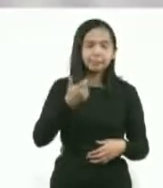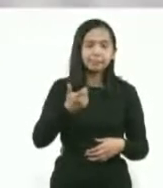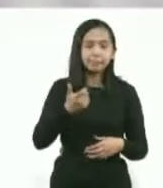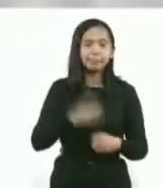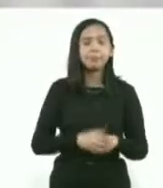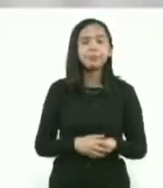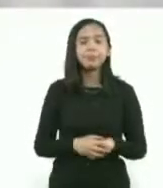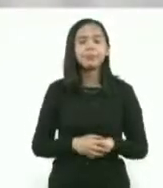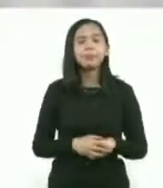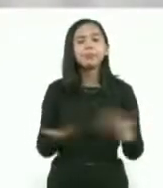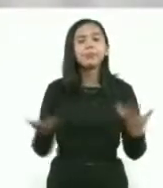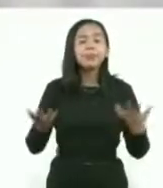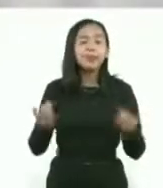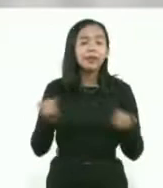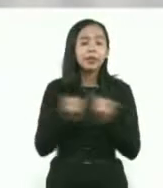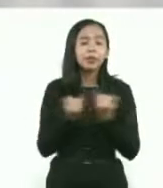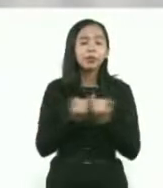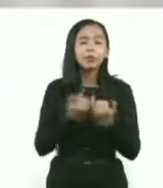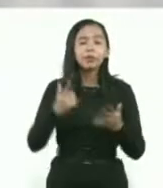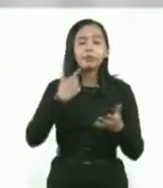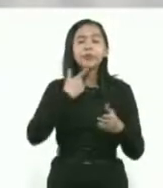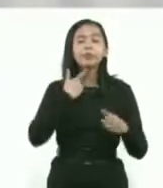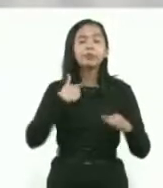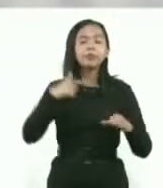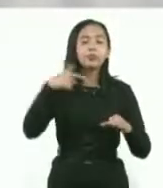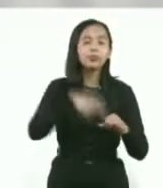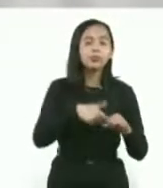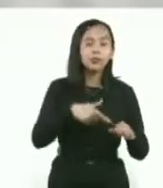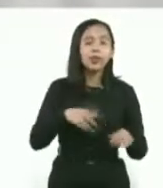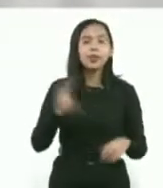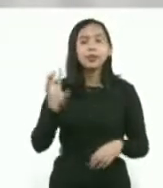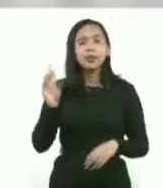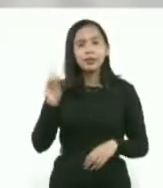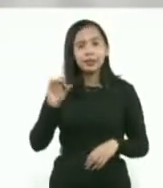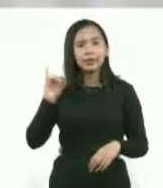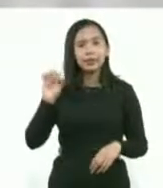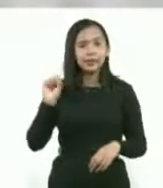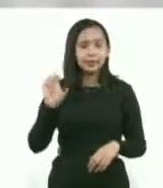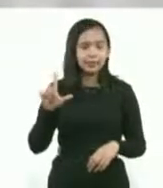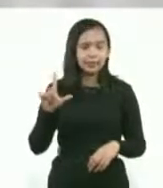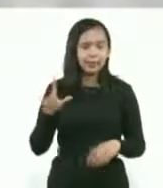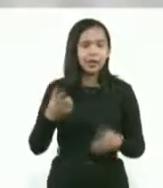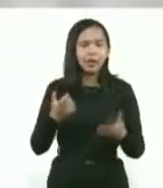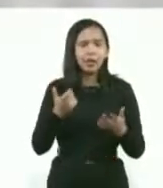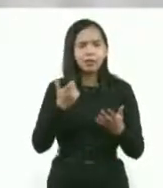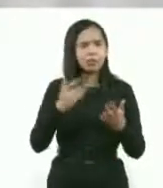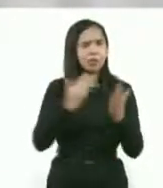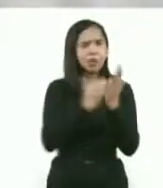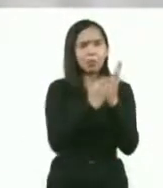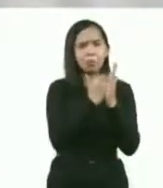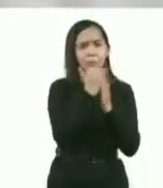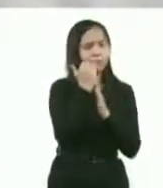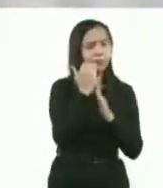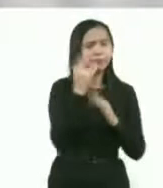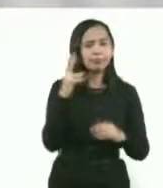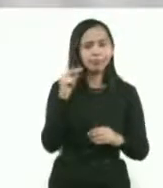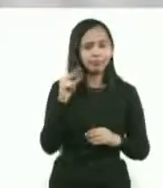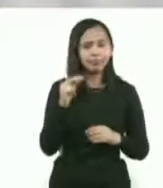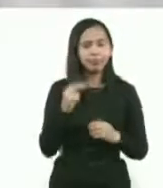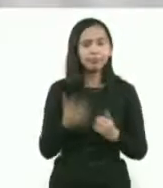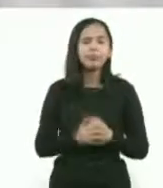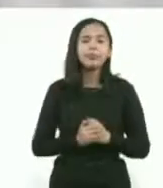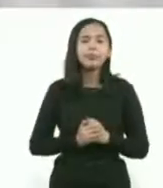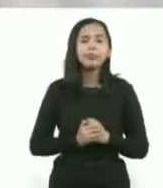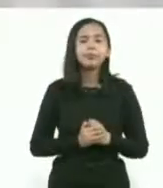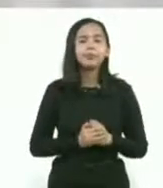pero en las gasolinas y en el diésel no hay precios máximos. Hay un sistema de incentivos